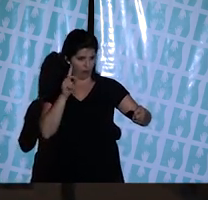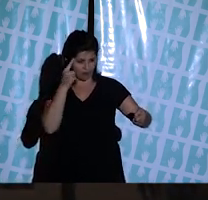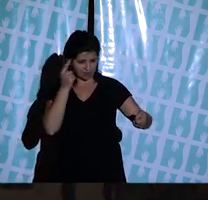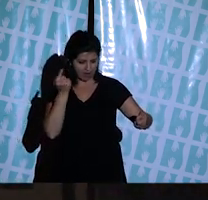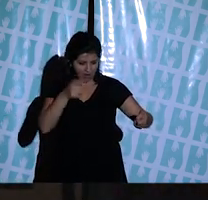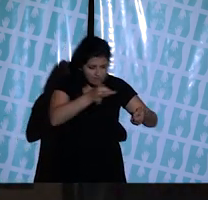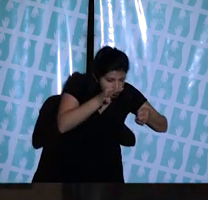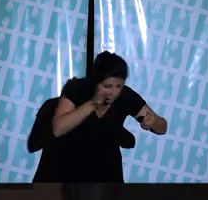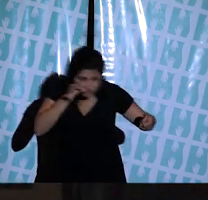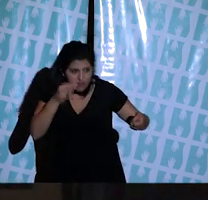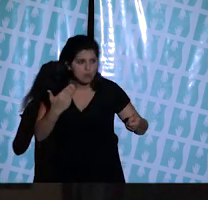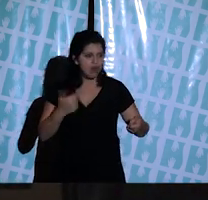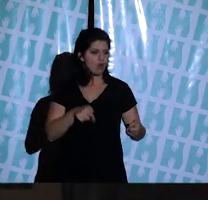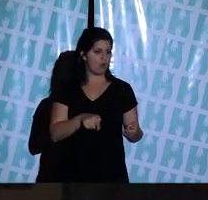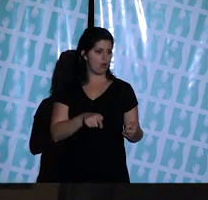hay muchísimos